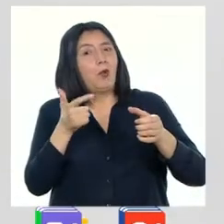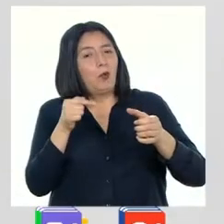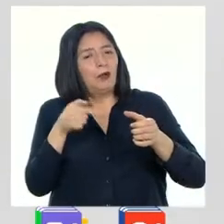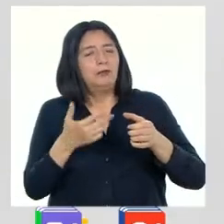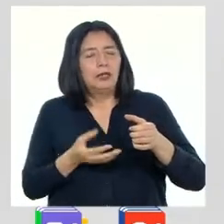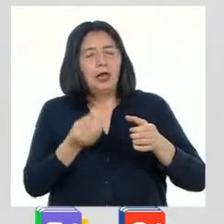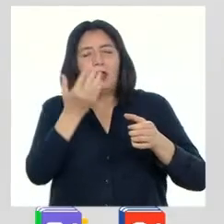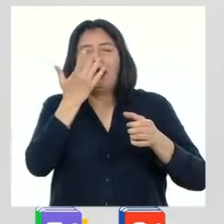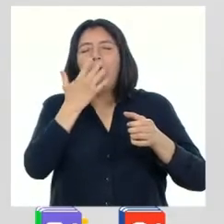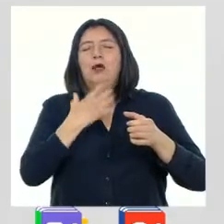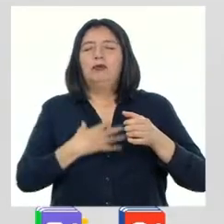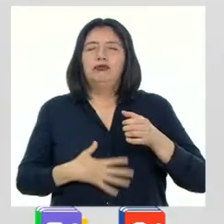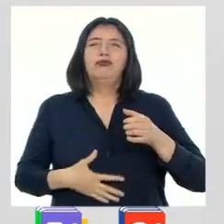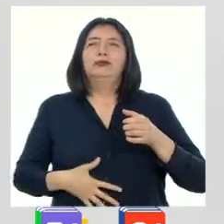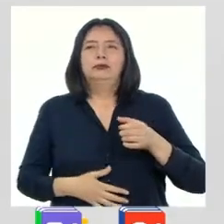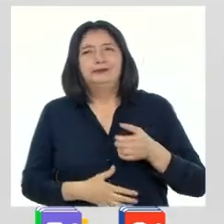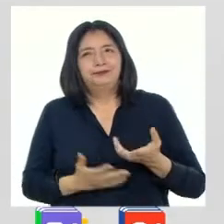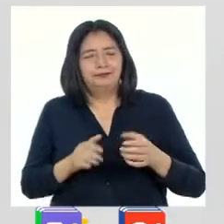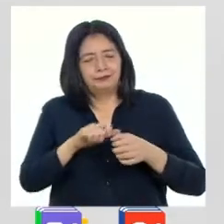estar hidratados.